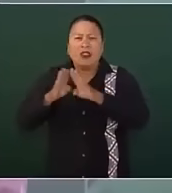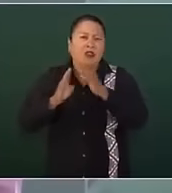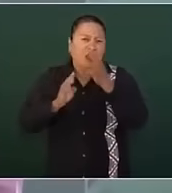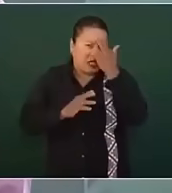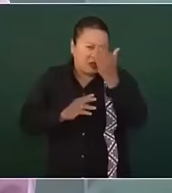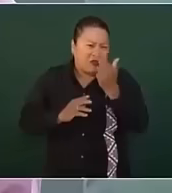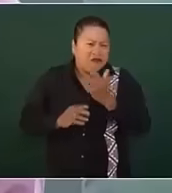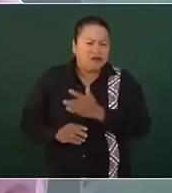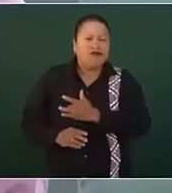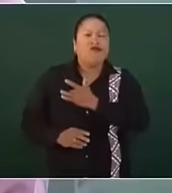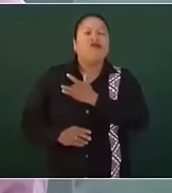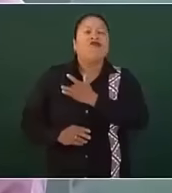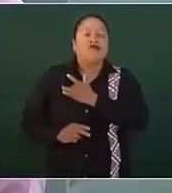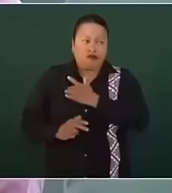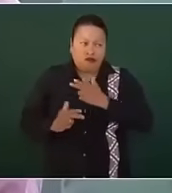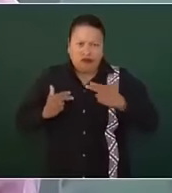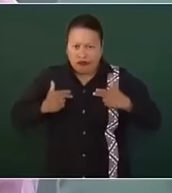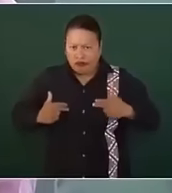humanitarias,